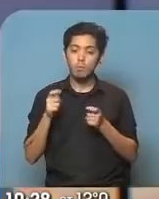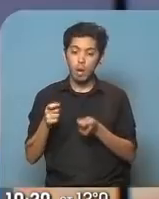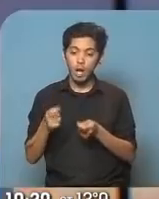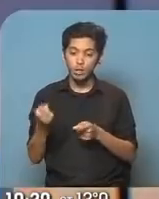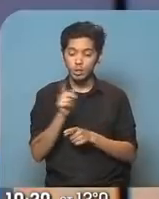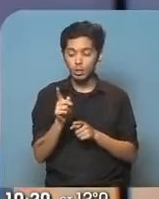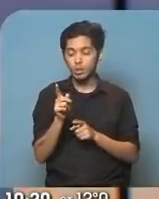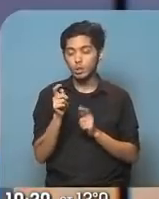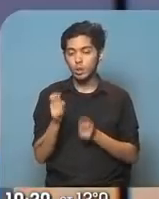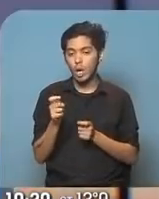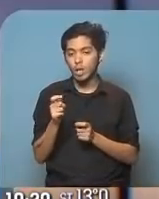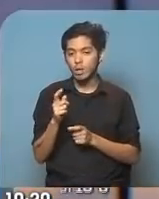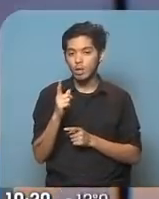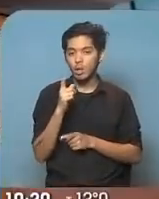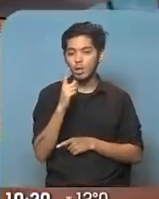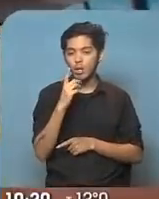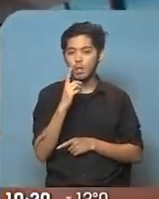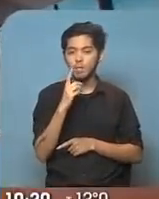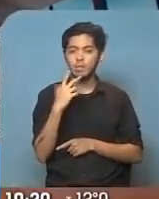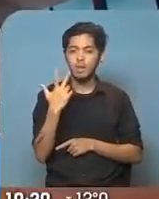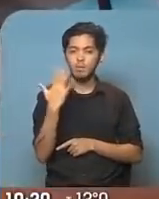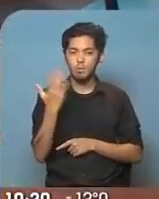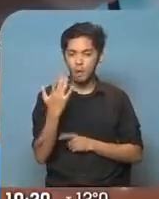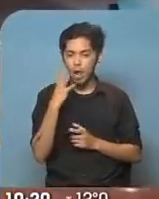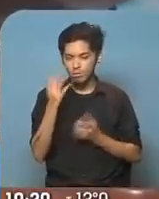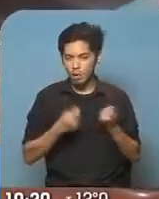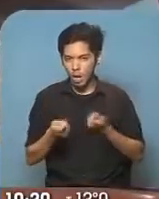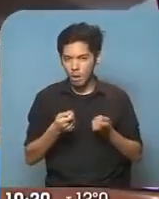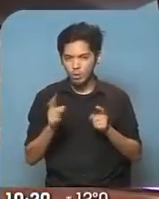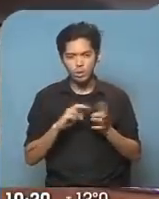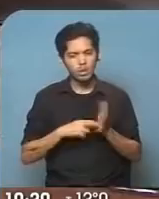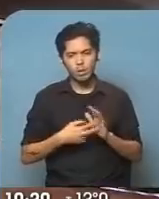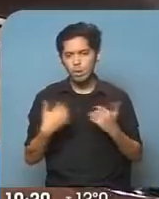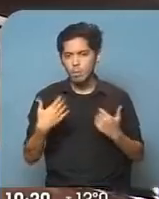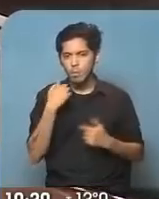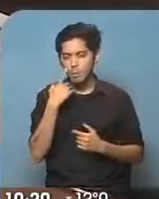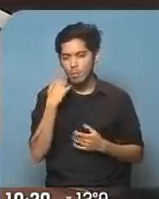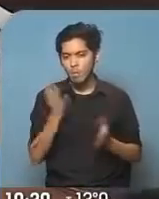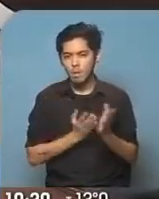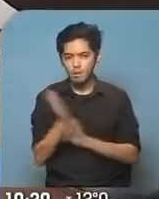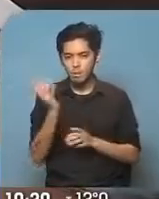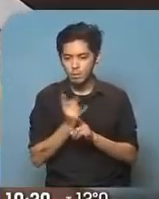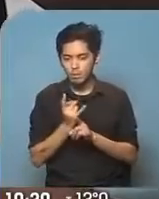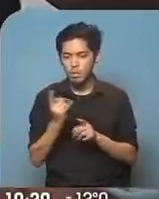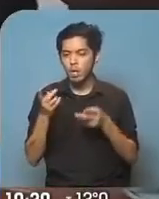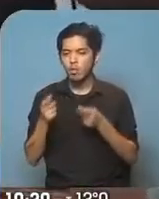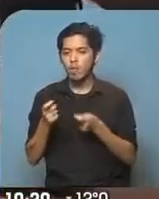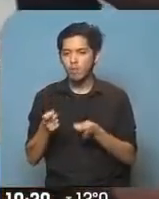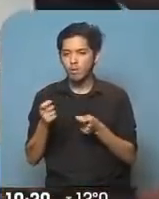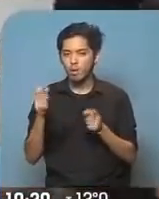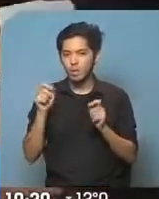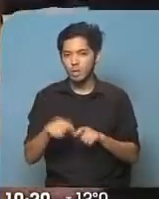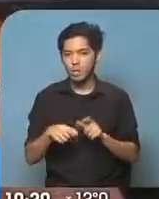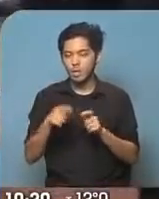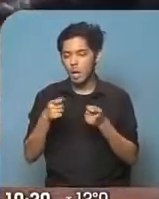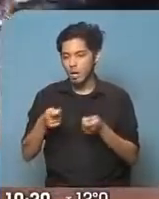aproximadamente es un déficit fiscal muy manejable esto no quiere decir que poder vivir eternamente con déficit fiscal por supuesto que también